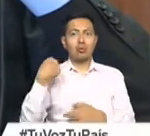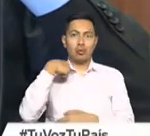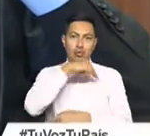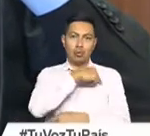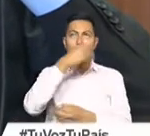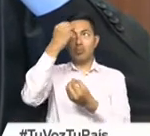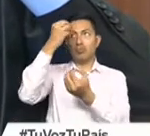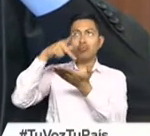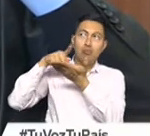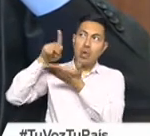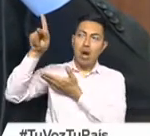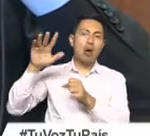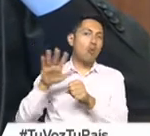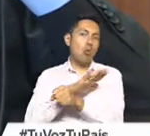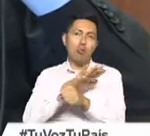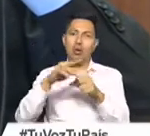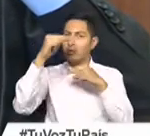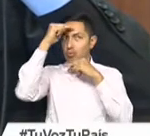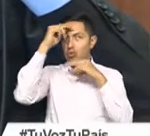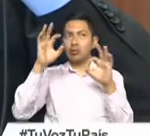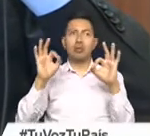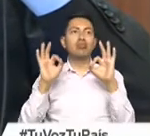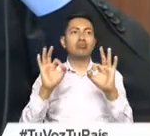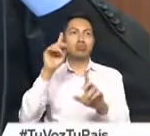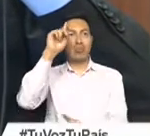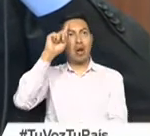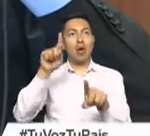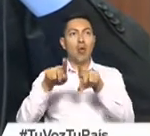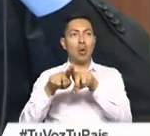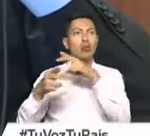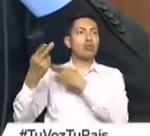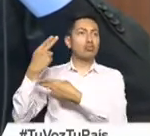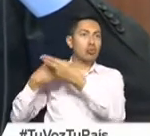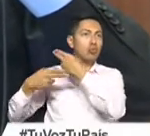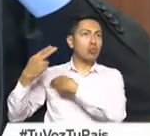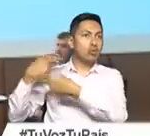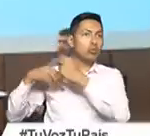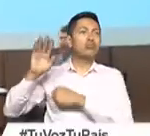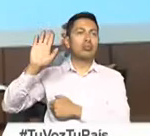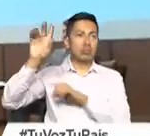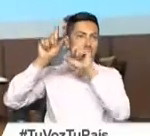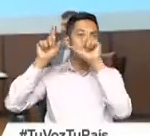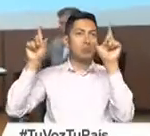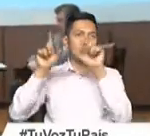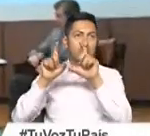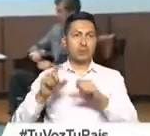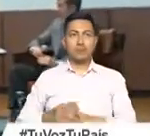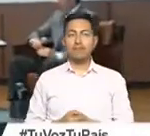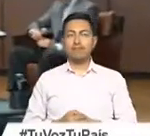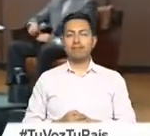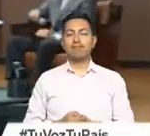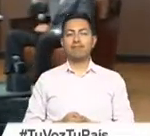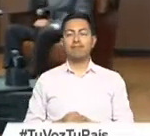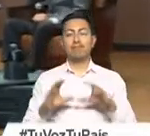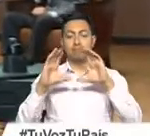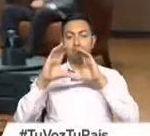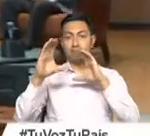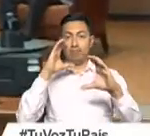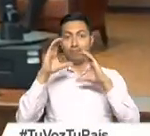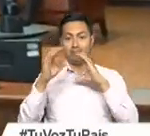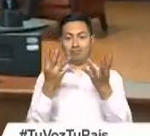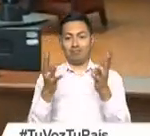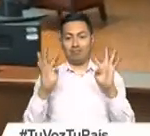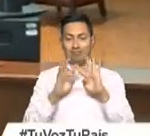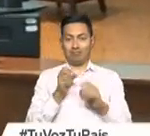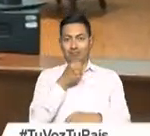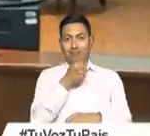noticia referente a un acuerdo que se está llegando con esta empresa. Durante un conversatorio con medios del ministro de